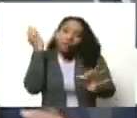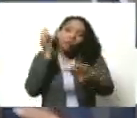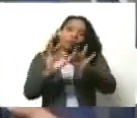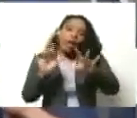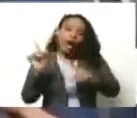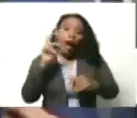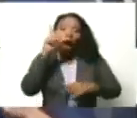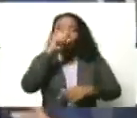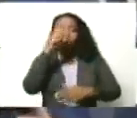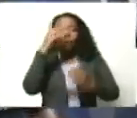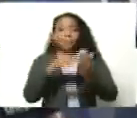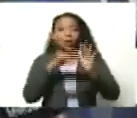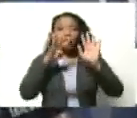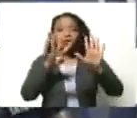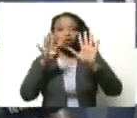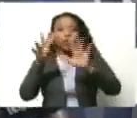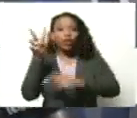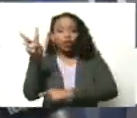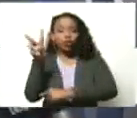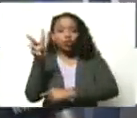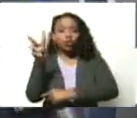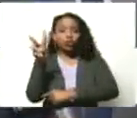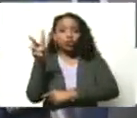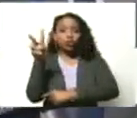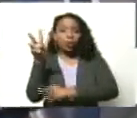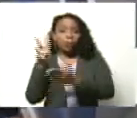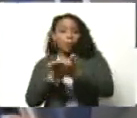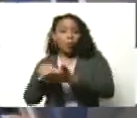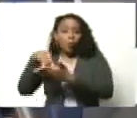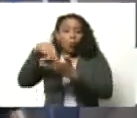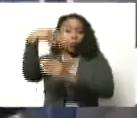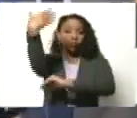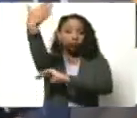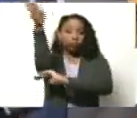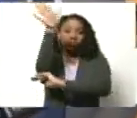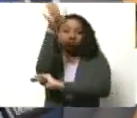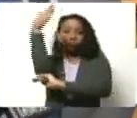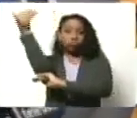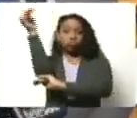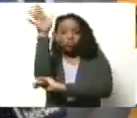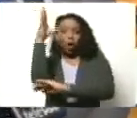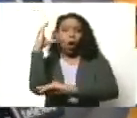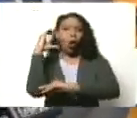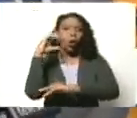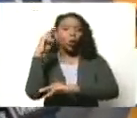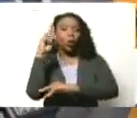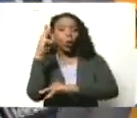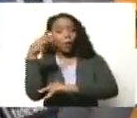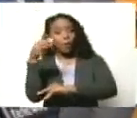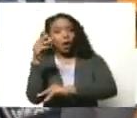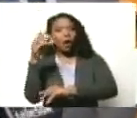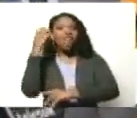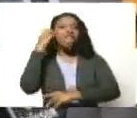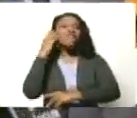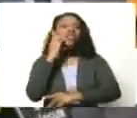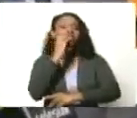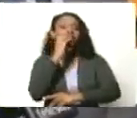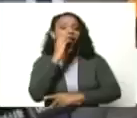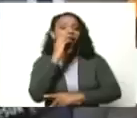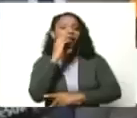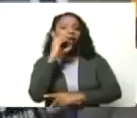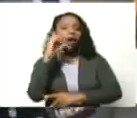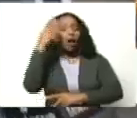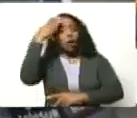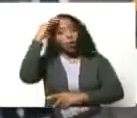en el año 1992, cuando le tocó levantar la bandera en la cumbre de la Tierra al comandante Fidel Castro, quizás